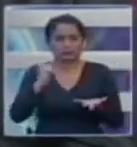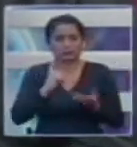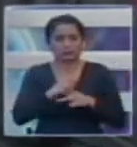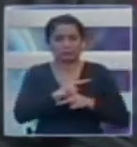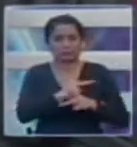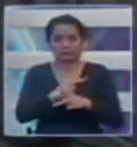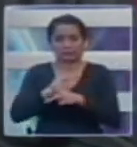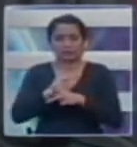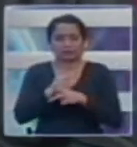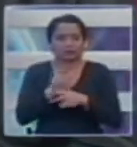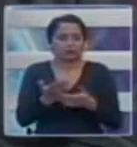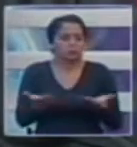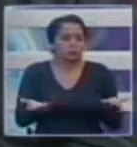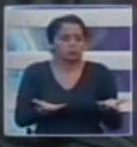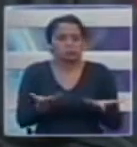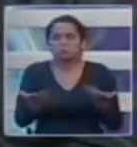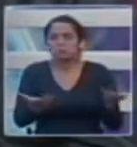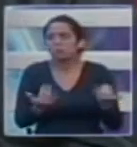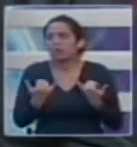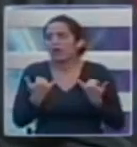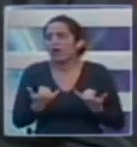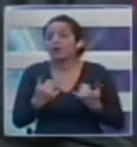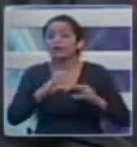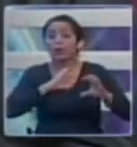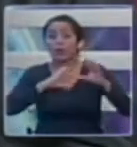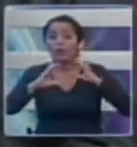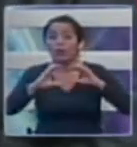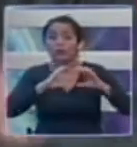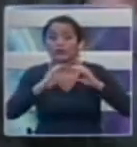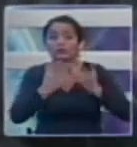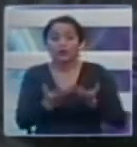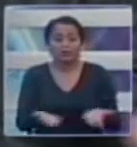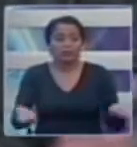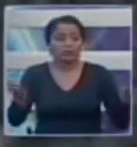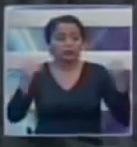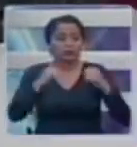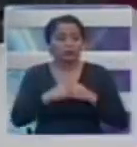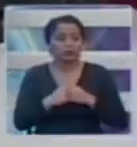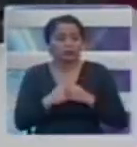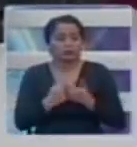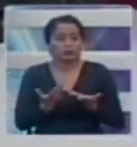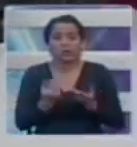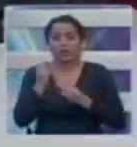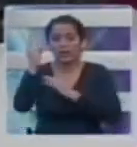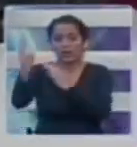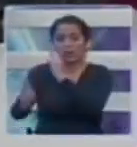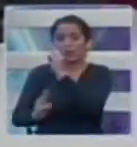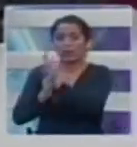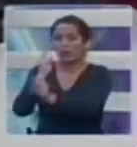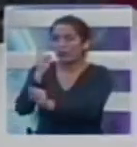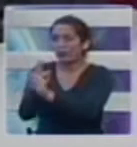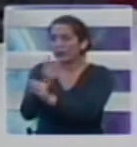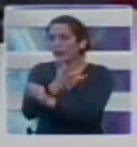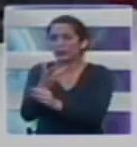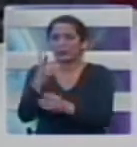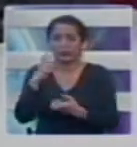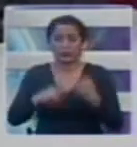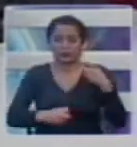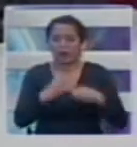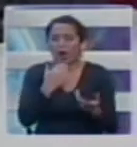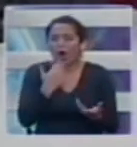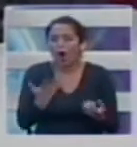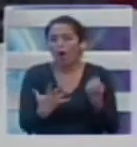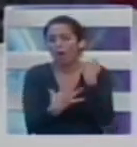hablando del tema, nosotros no nos podemos aislar de lo que pasa en el mundo, en la erradicación de la pobreza para el